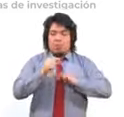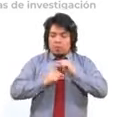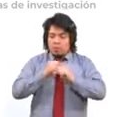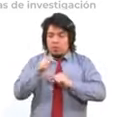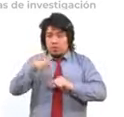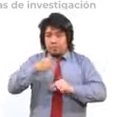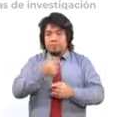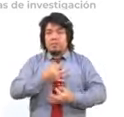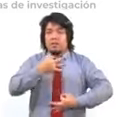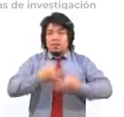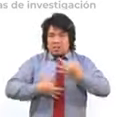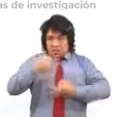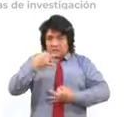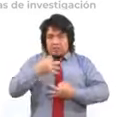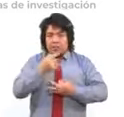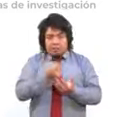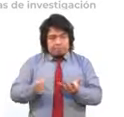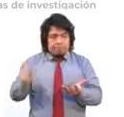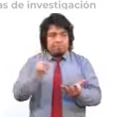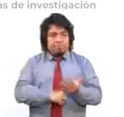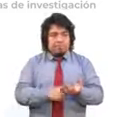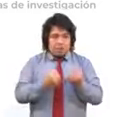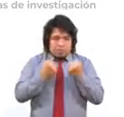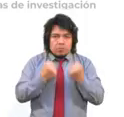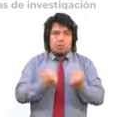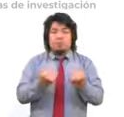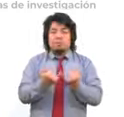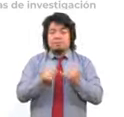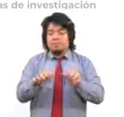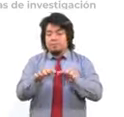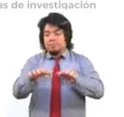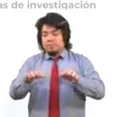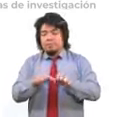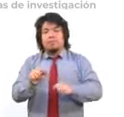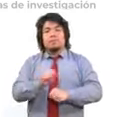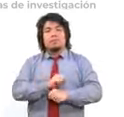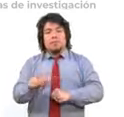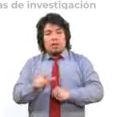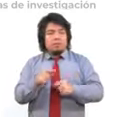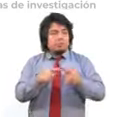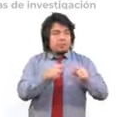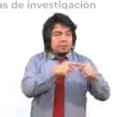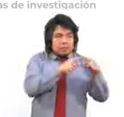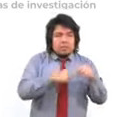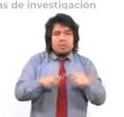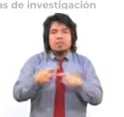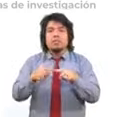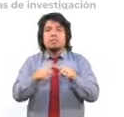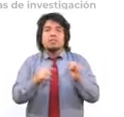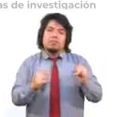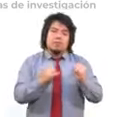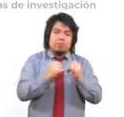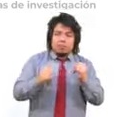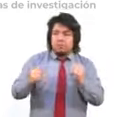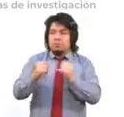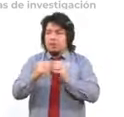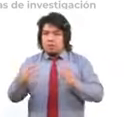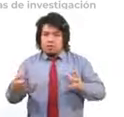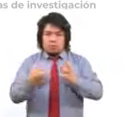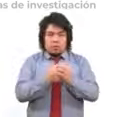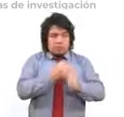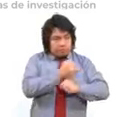Fiscalía internamente con equipos especializados e interdisciplinarios de investigación que nos ha